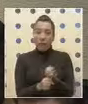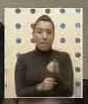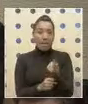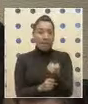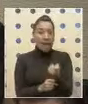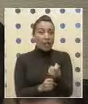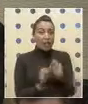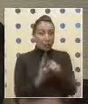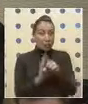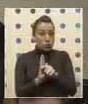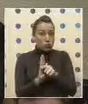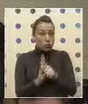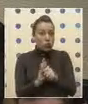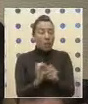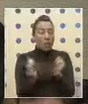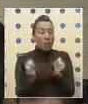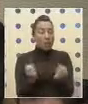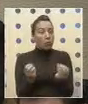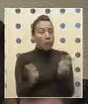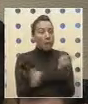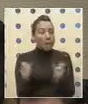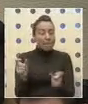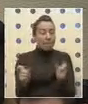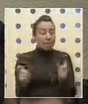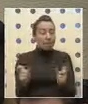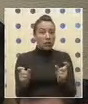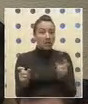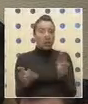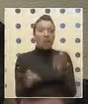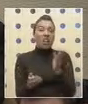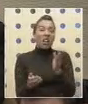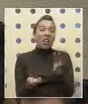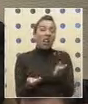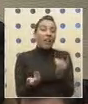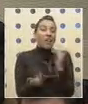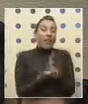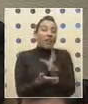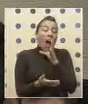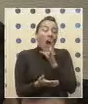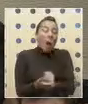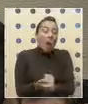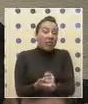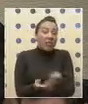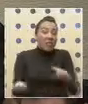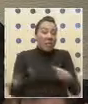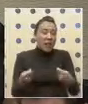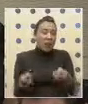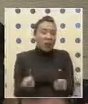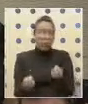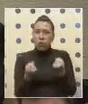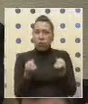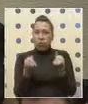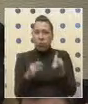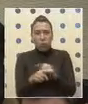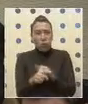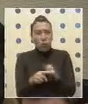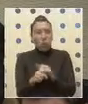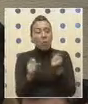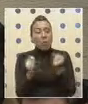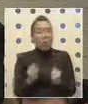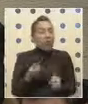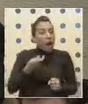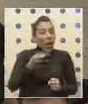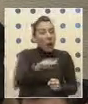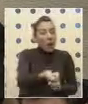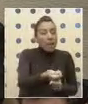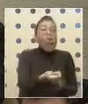de costo la posibilidad de que mucha gente que está sometida a estas reglas del mercado tan salvaje y tan brutal puedan tener un acceso expedito